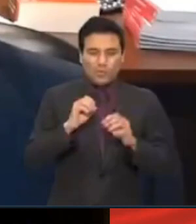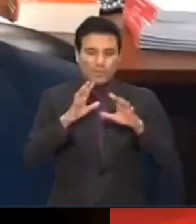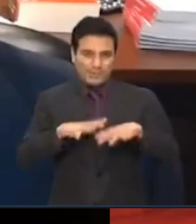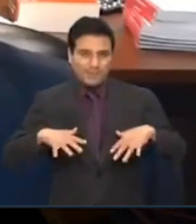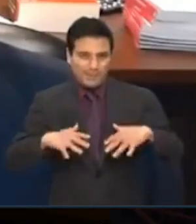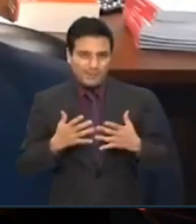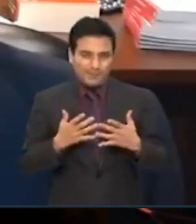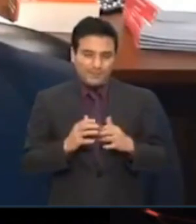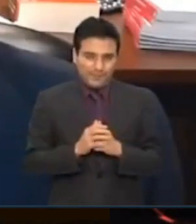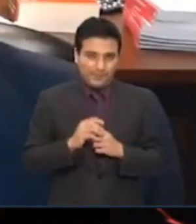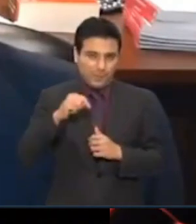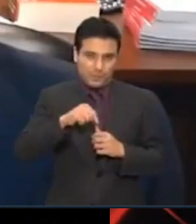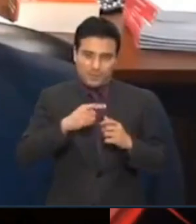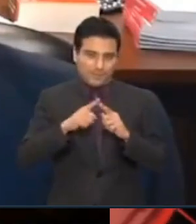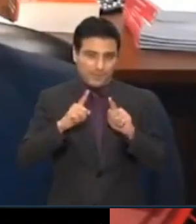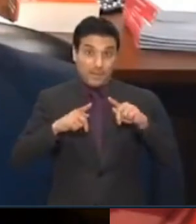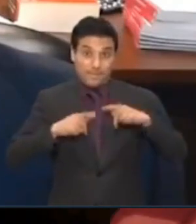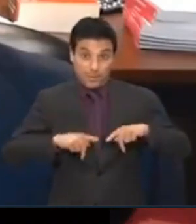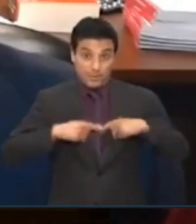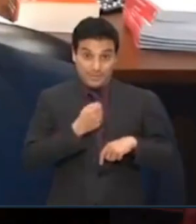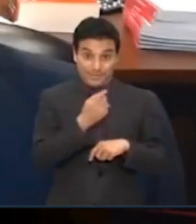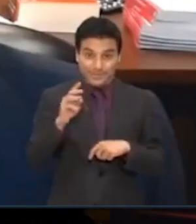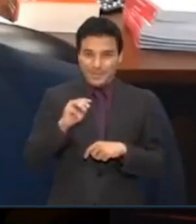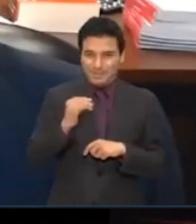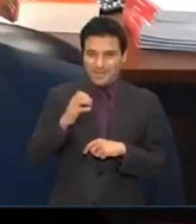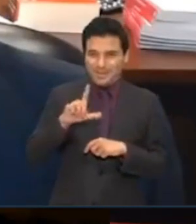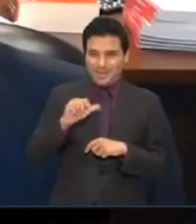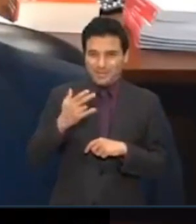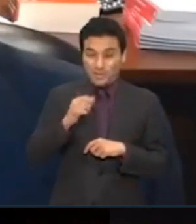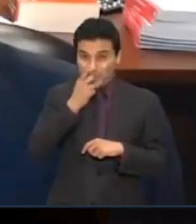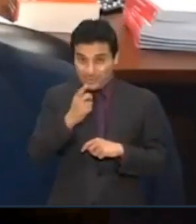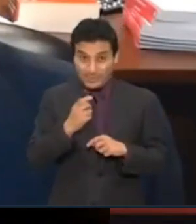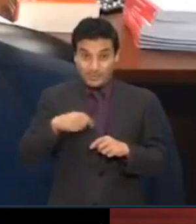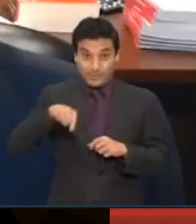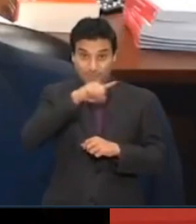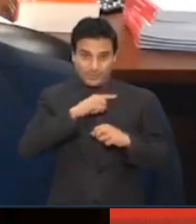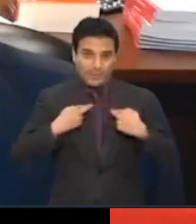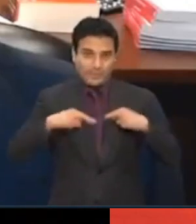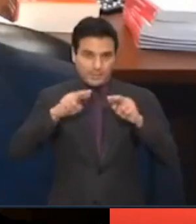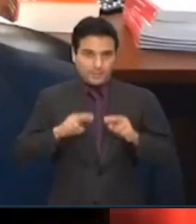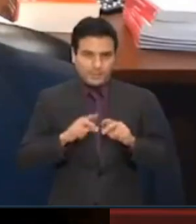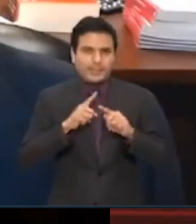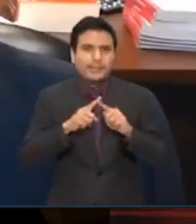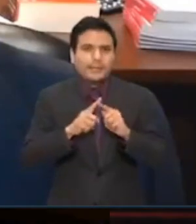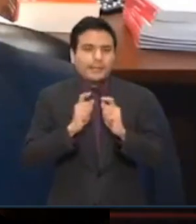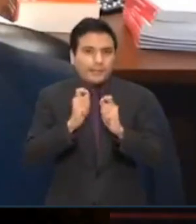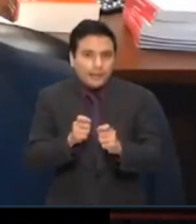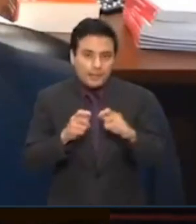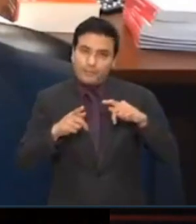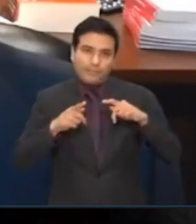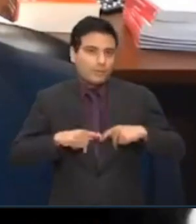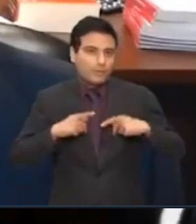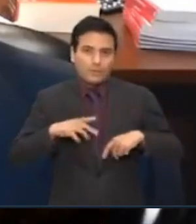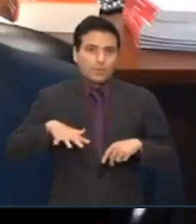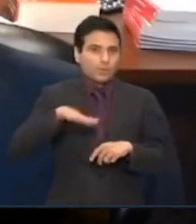con Michelangelo Bovero, representan a los ciudadanos en el sentido de que son designados por estos mediante